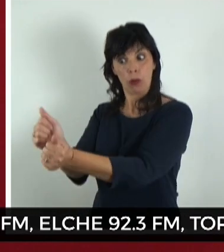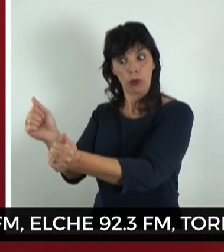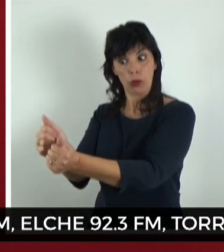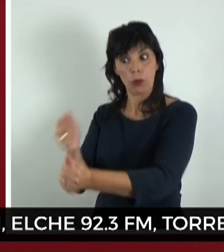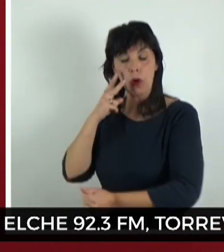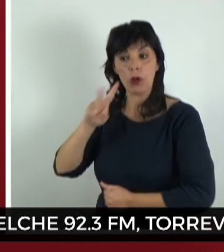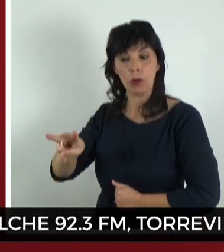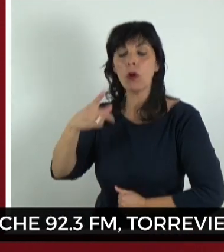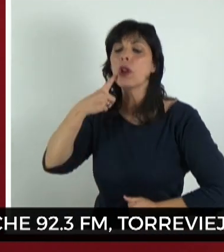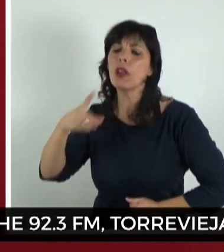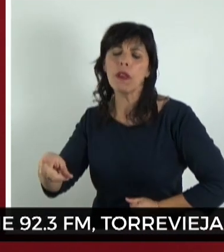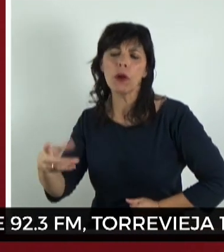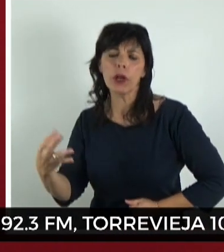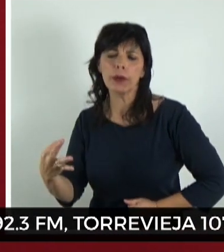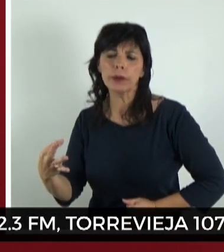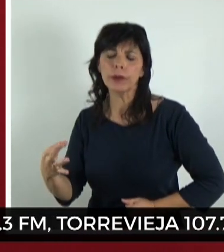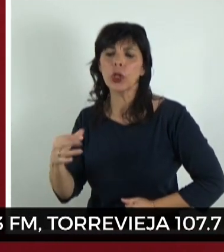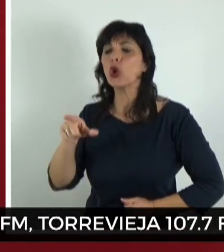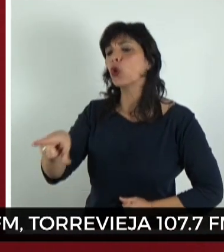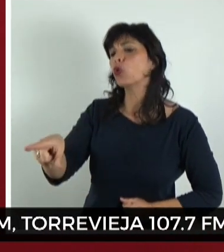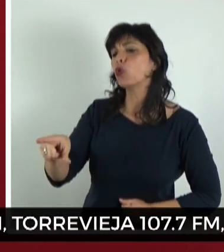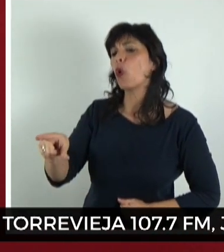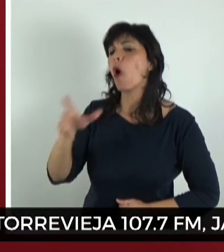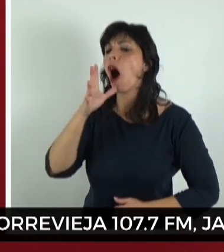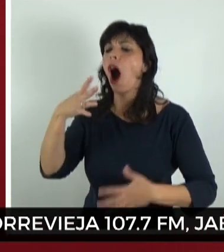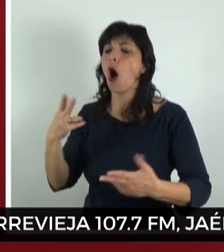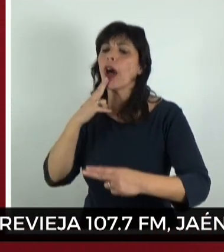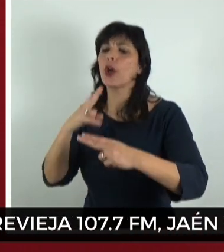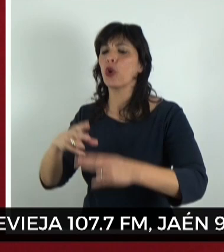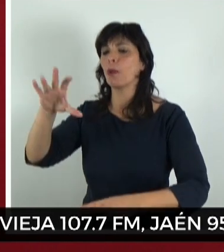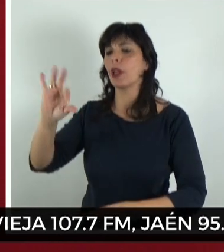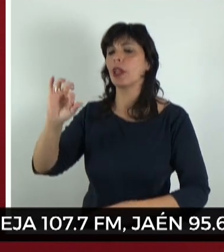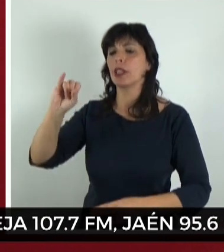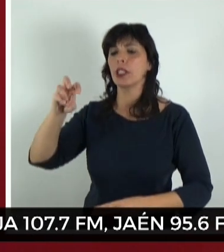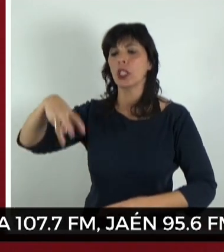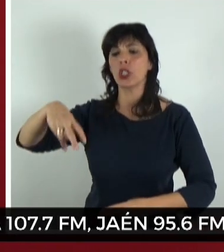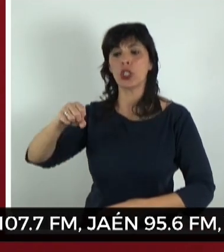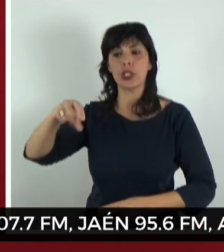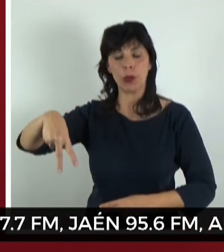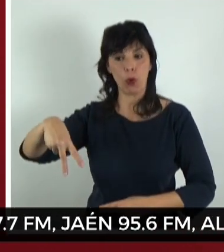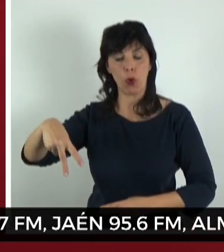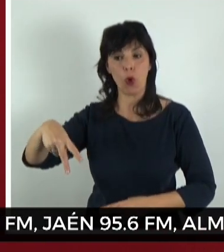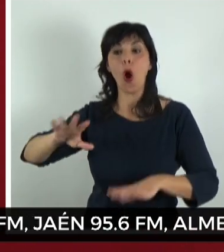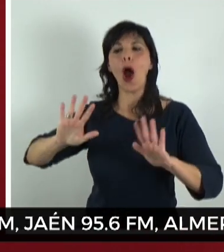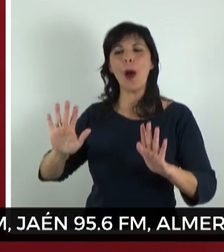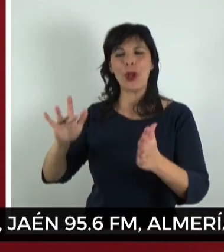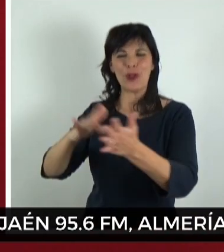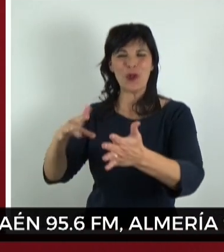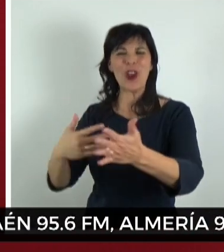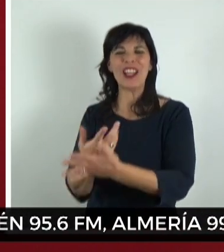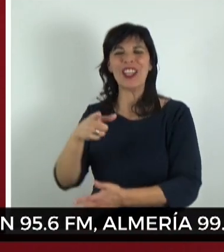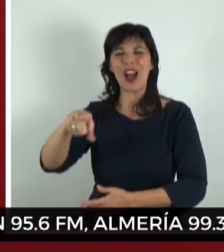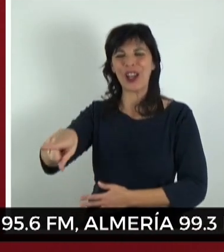dijo, ahora te llamas Simón, pero vendrá el día que tu nombre será